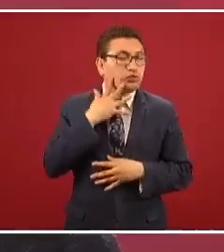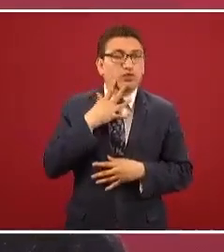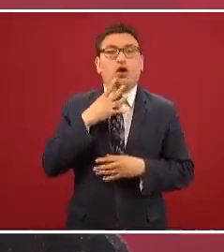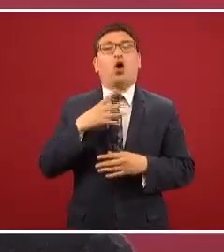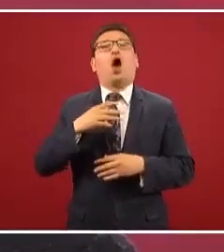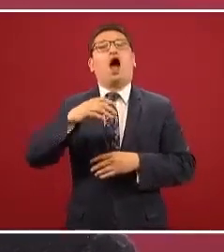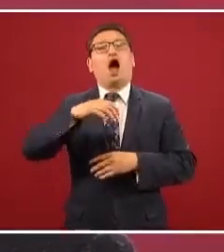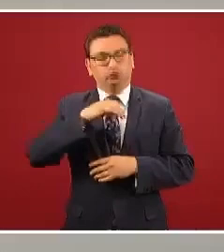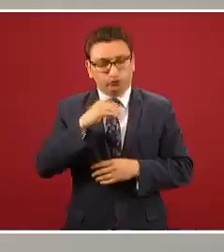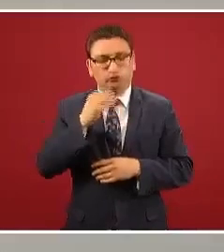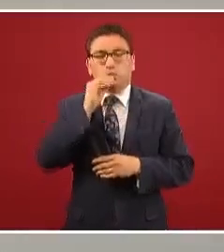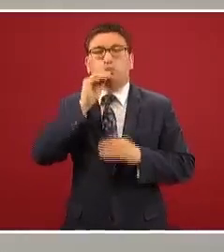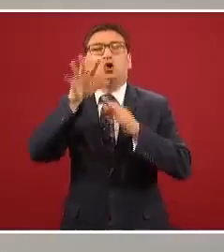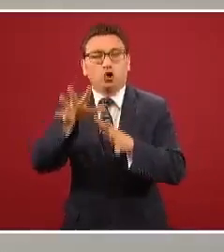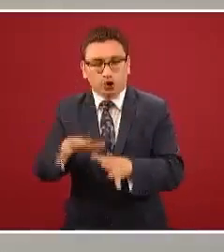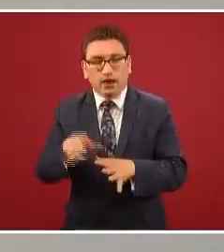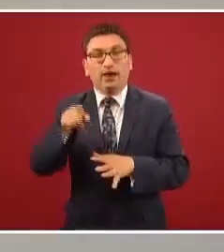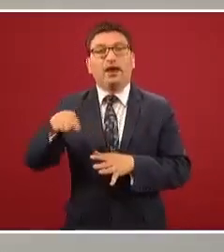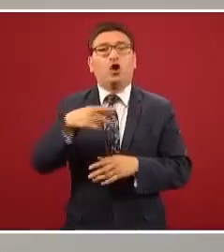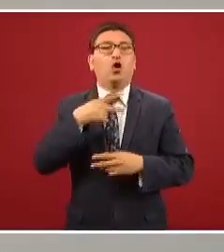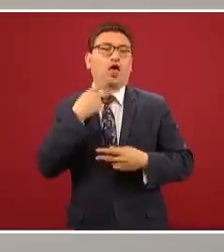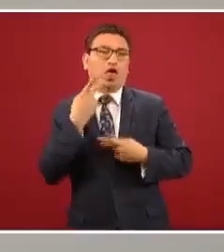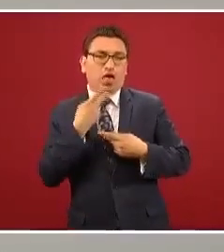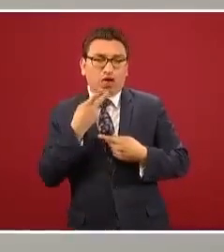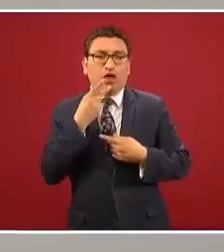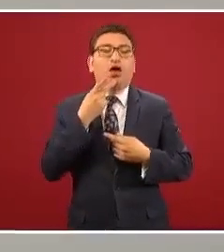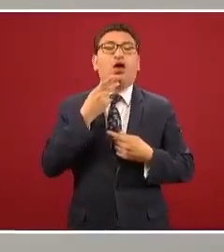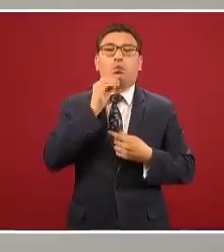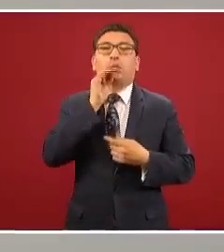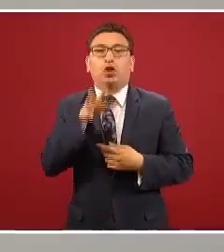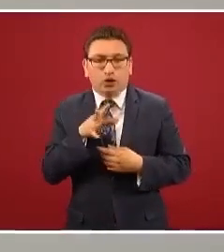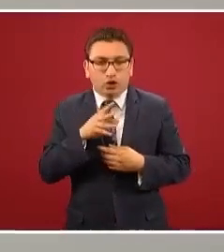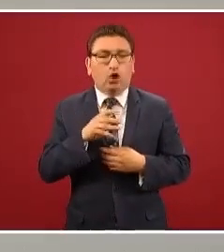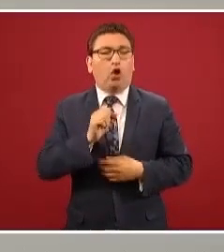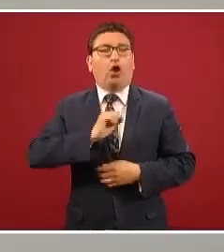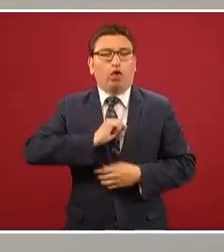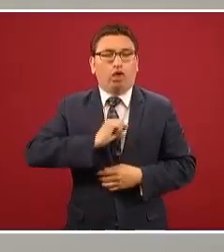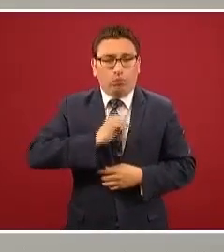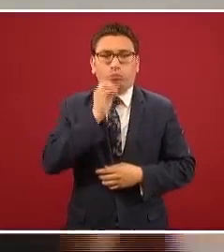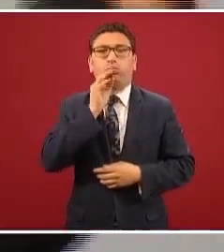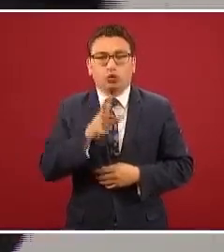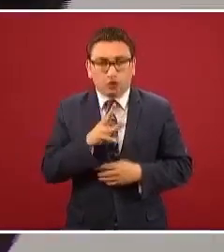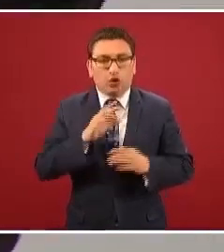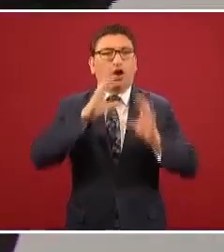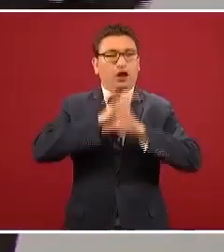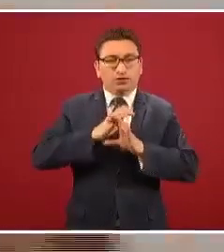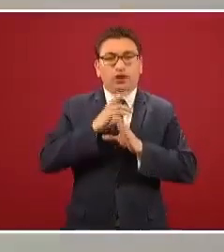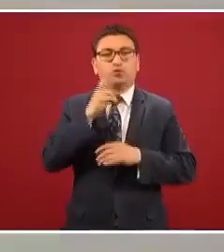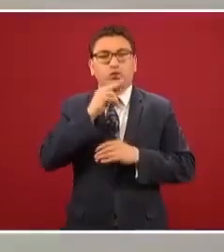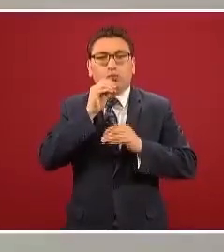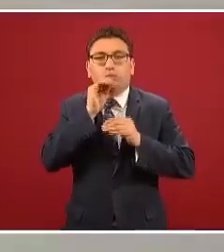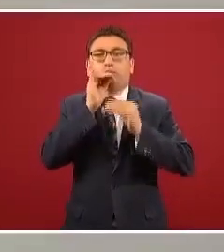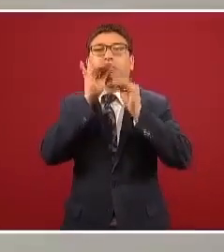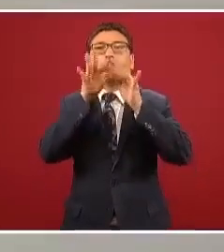saliva que uno proyecta al hablar, al cantar, al respirar, al toser. Estas permanecen en el